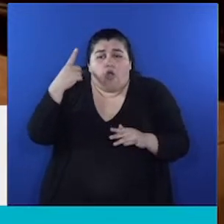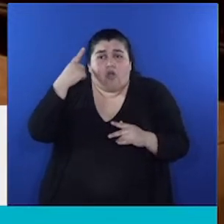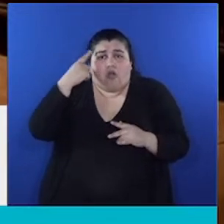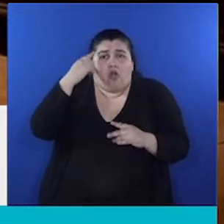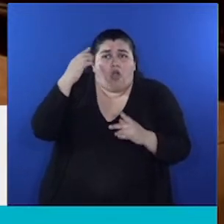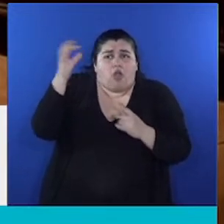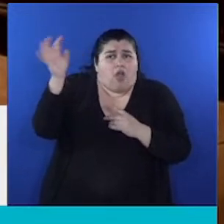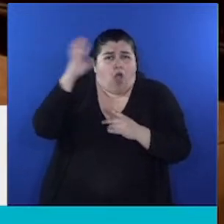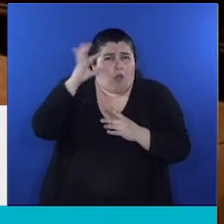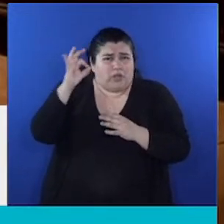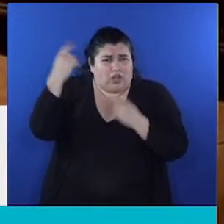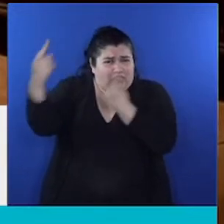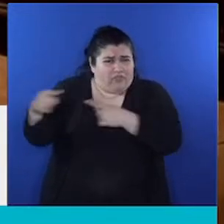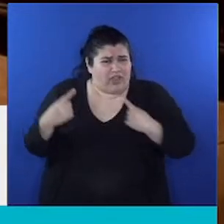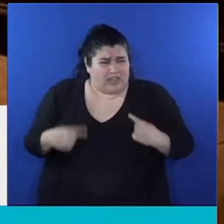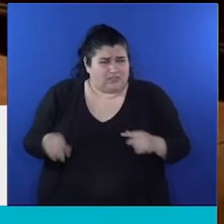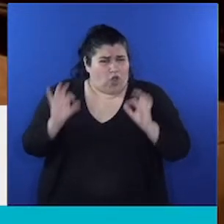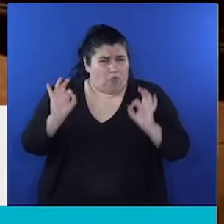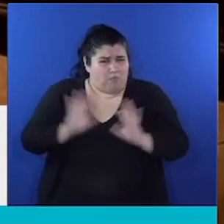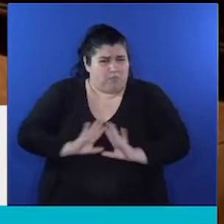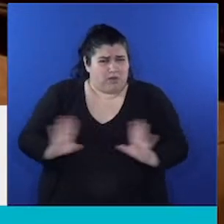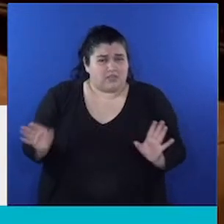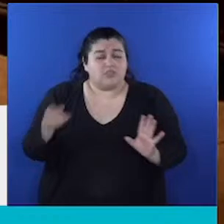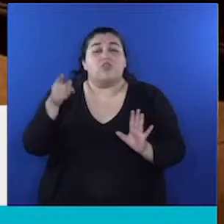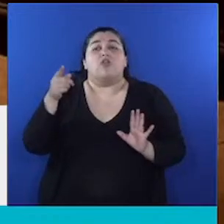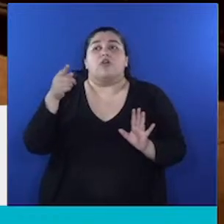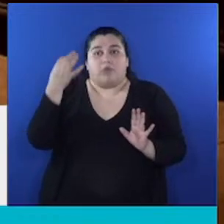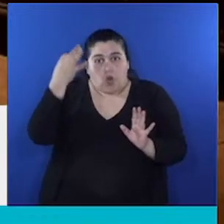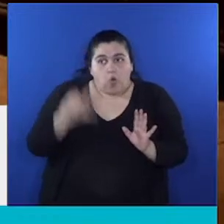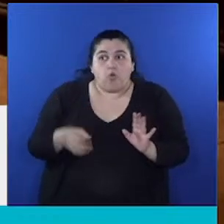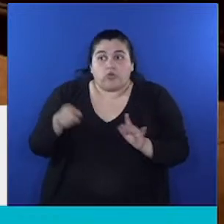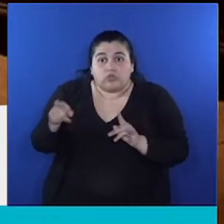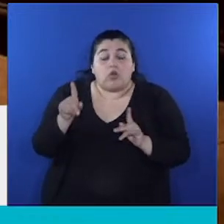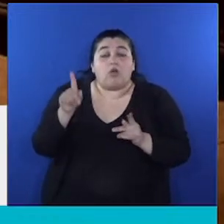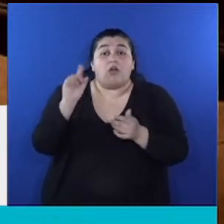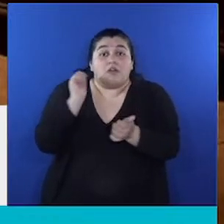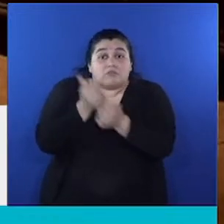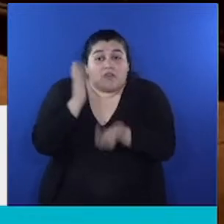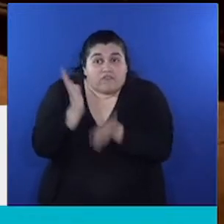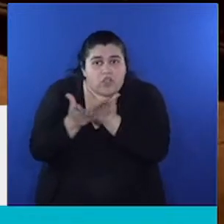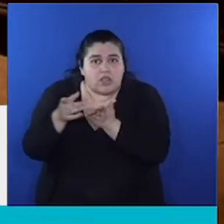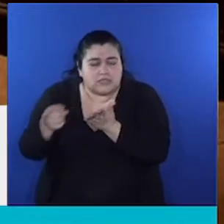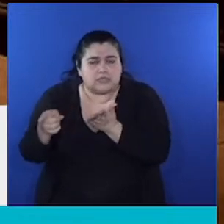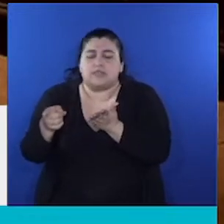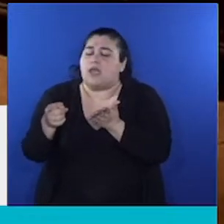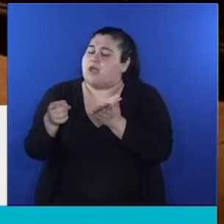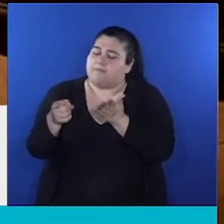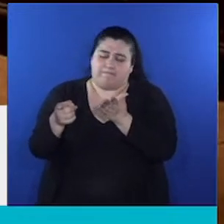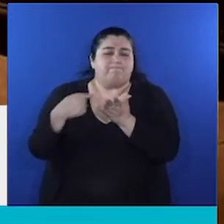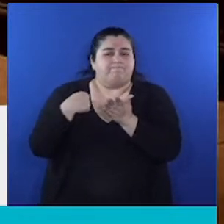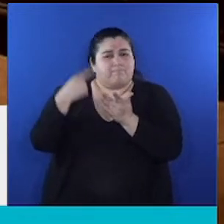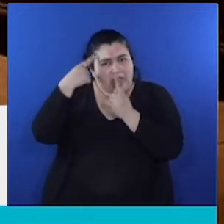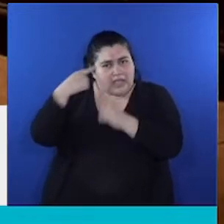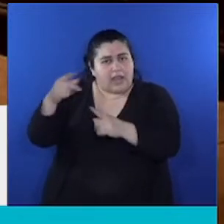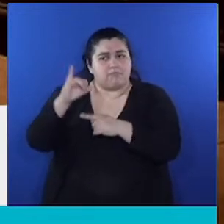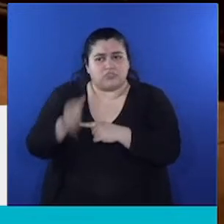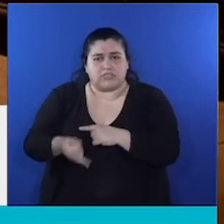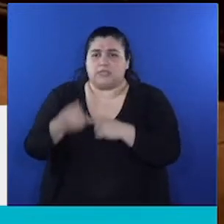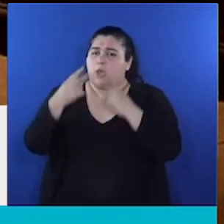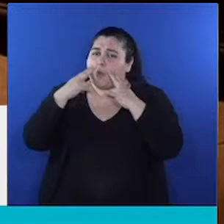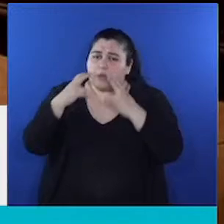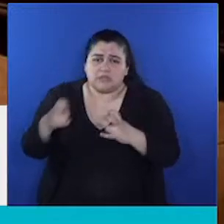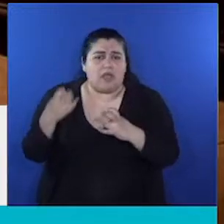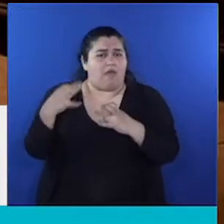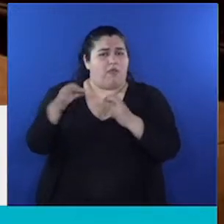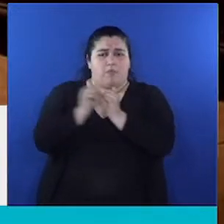de temas, pero que en este hay una unidad de criterio para decirle que le creemos y que hay que investigar y que hay que acompañar y